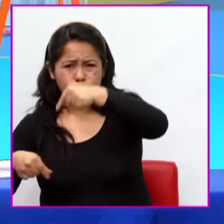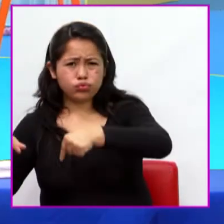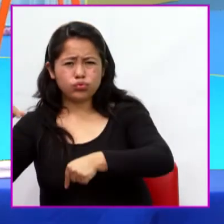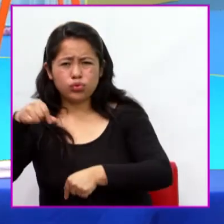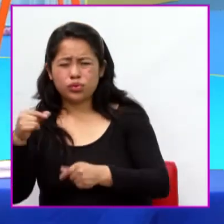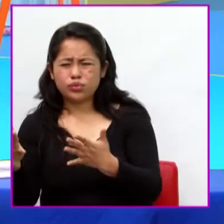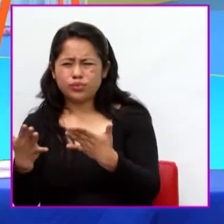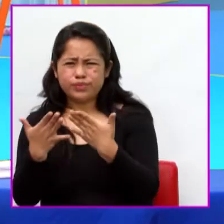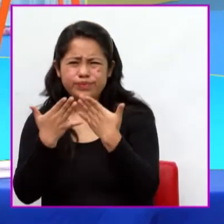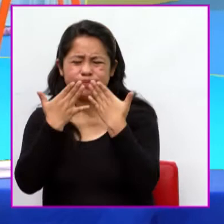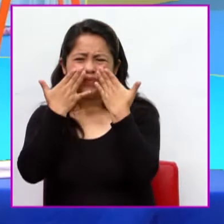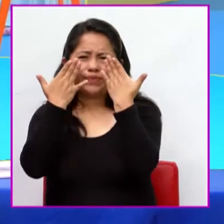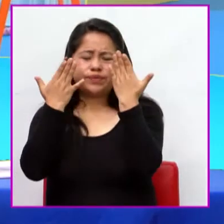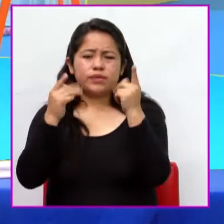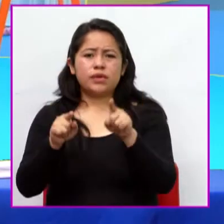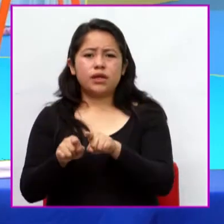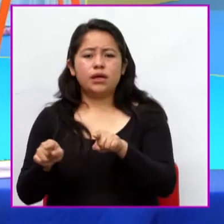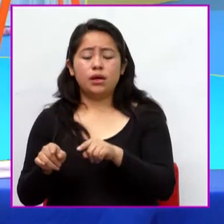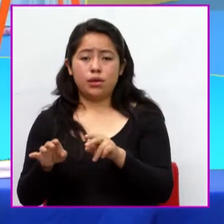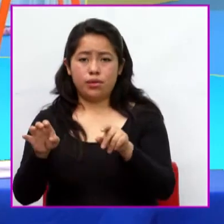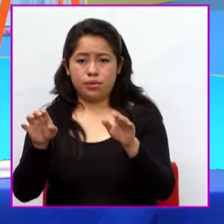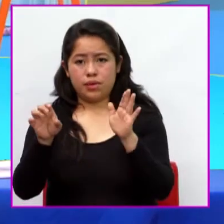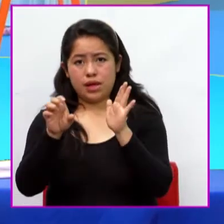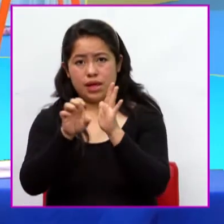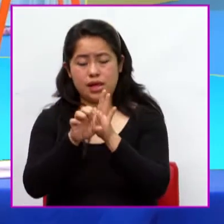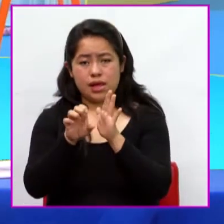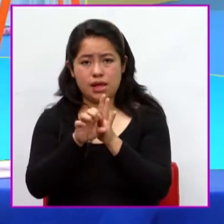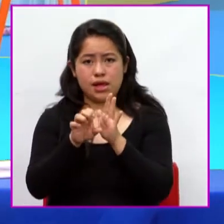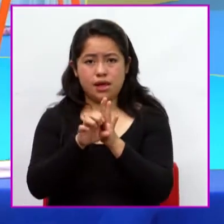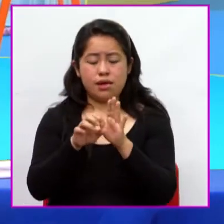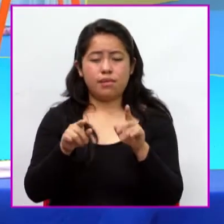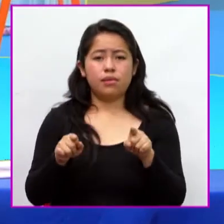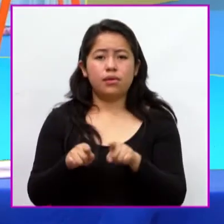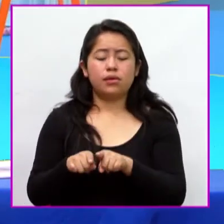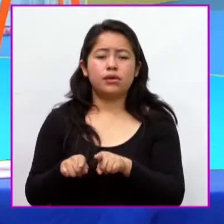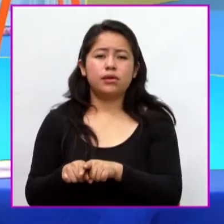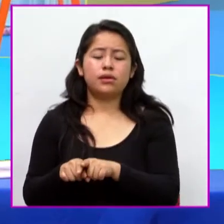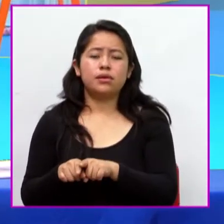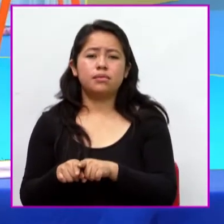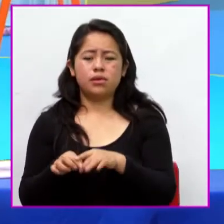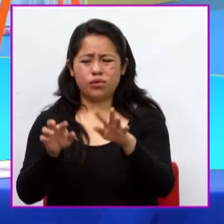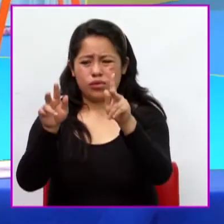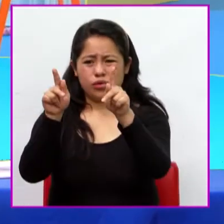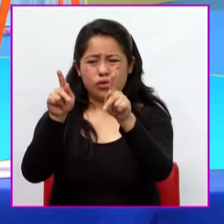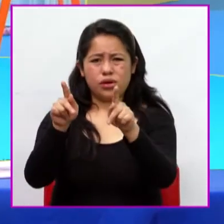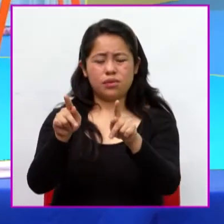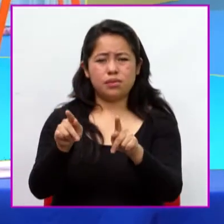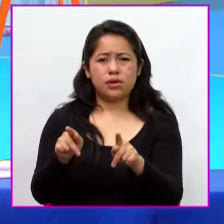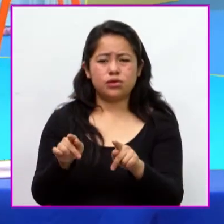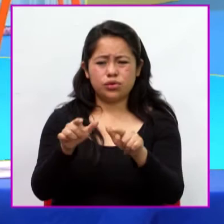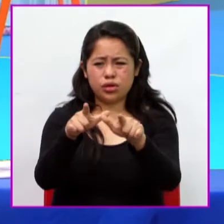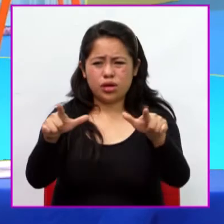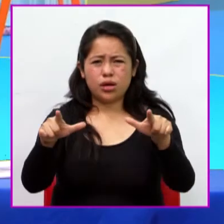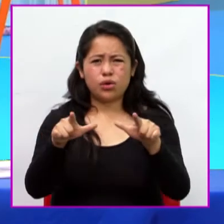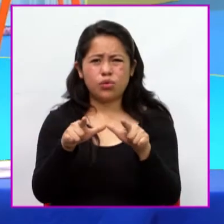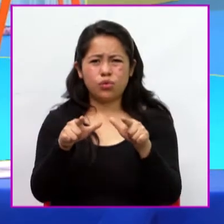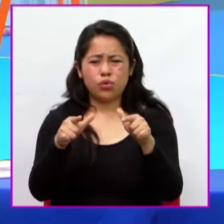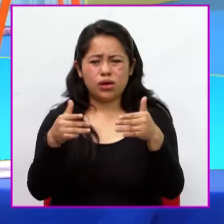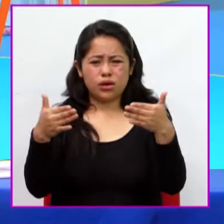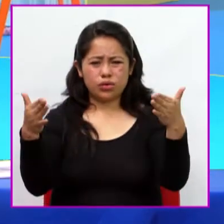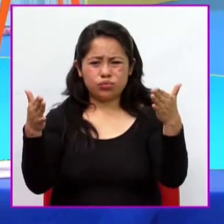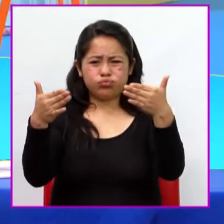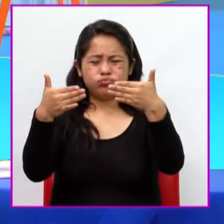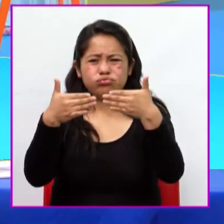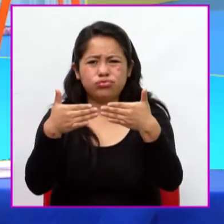en ambientes cerrados. Por ejemplo, ahí se puede exponer una persona a lo que es el humo del cigarrillo,